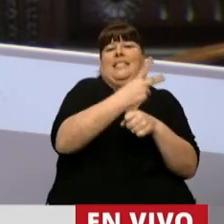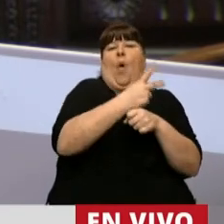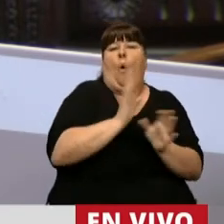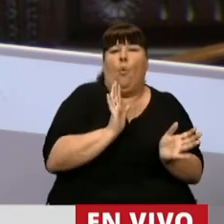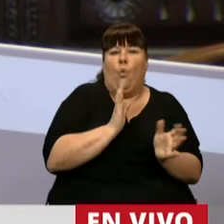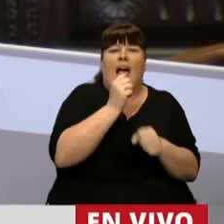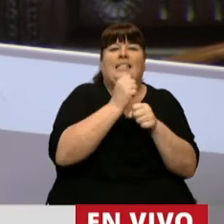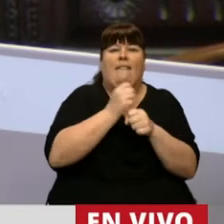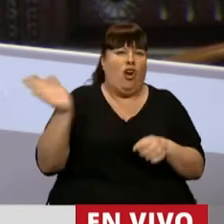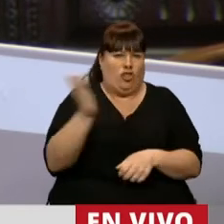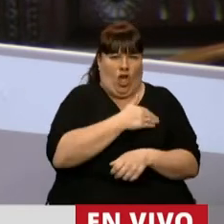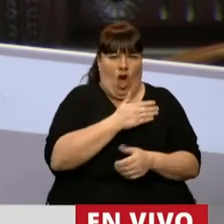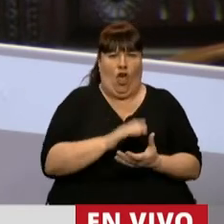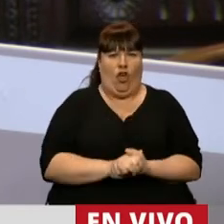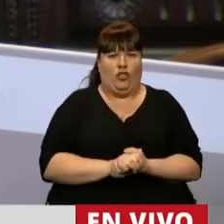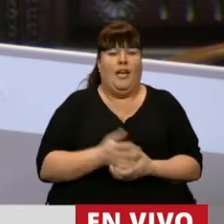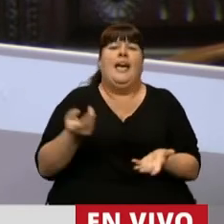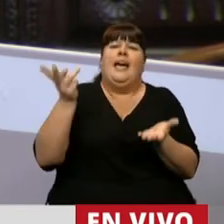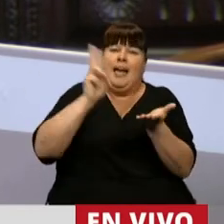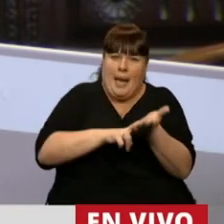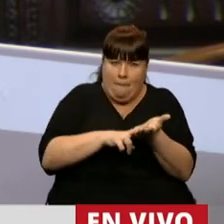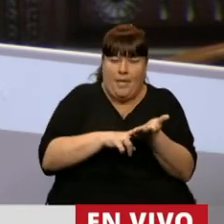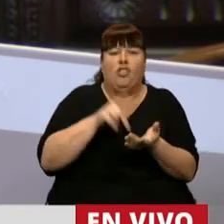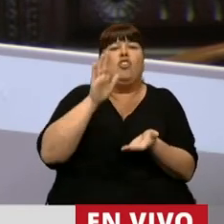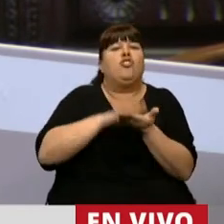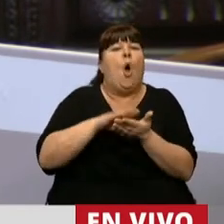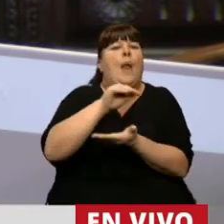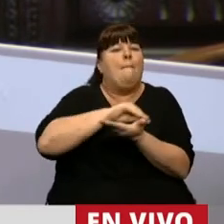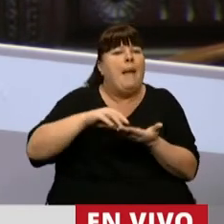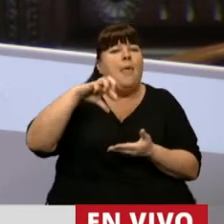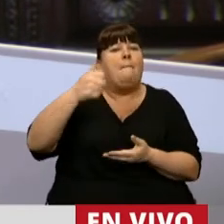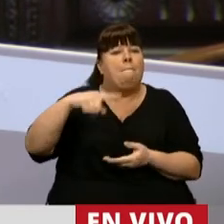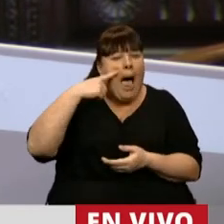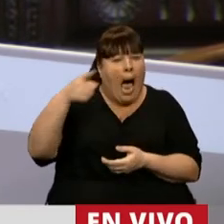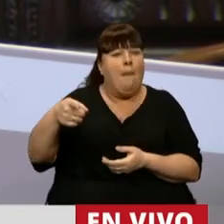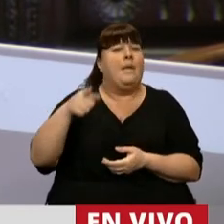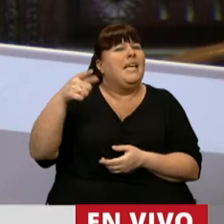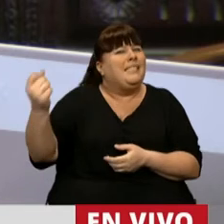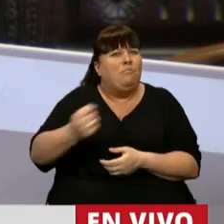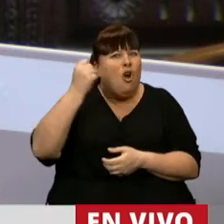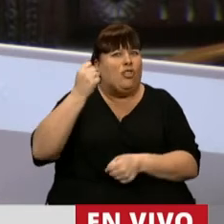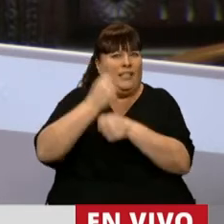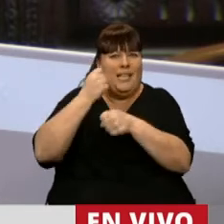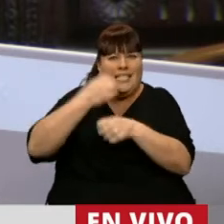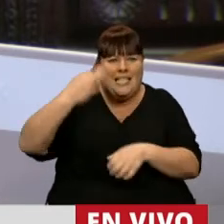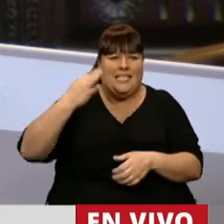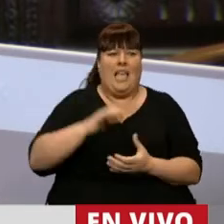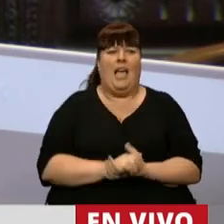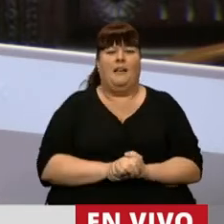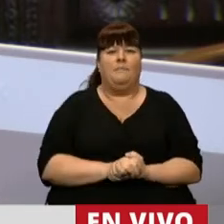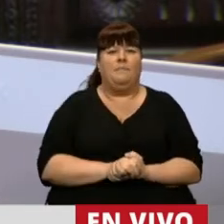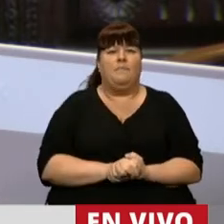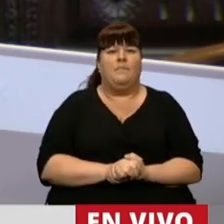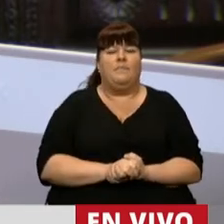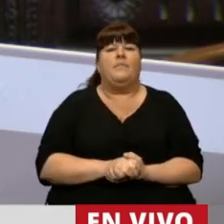segunda. Trabajadores son todos. Y vuelvo a repetir, en el caso de los empleados del PAMI, que son esenciales, que van todos